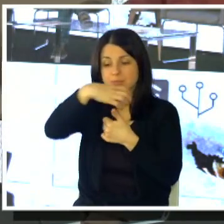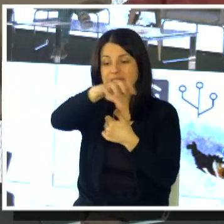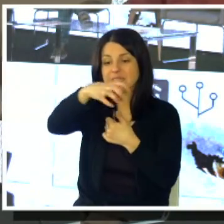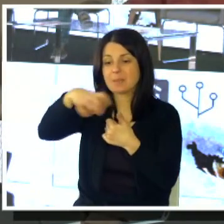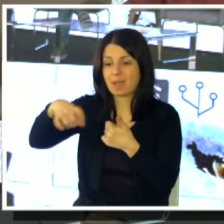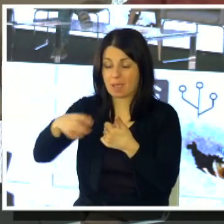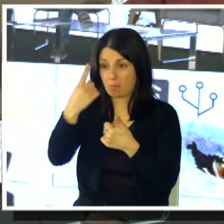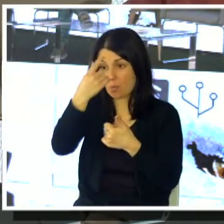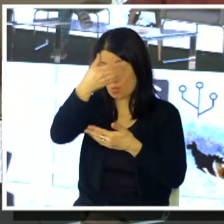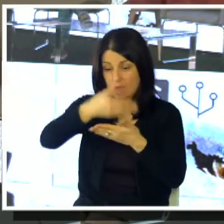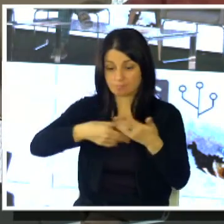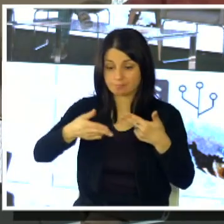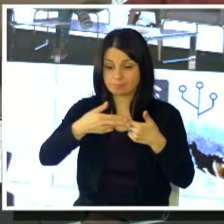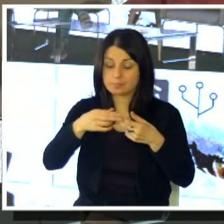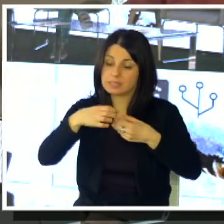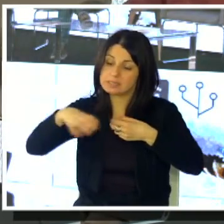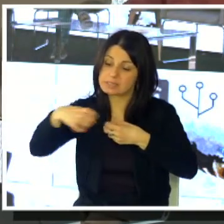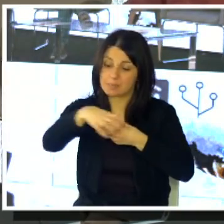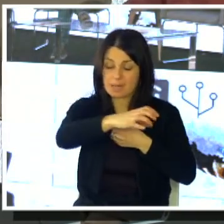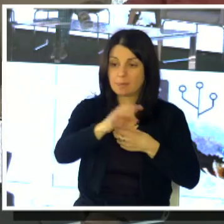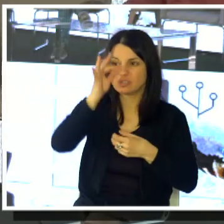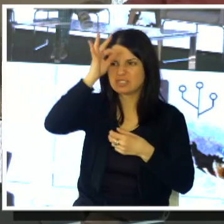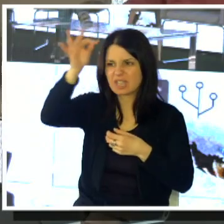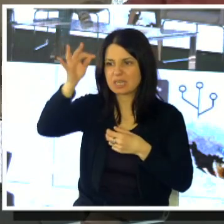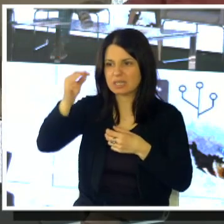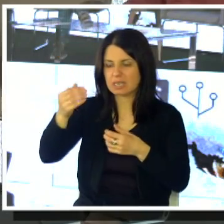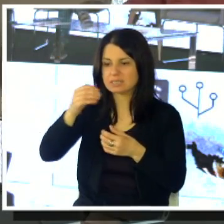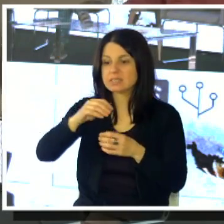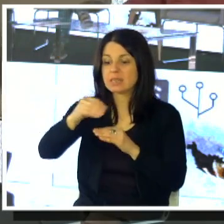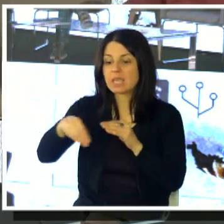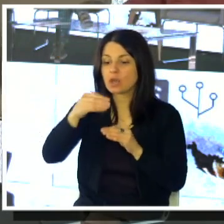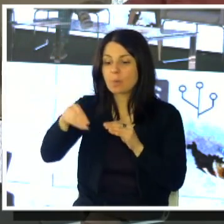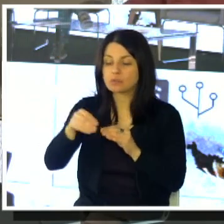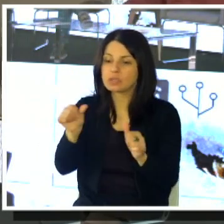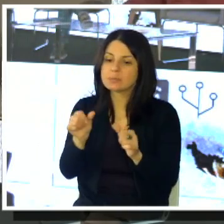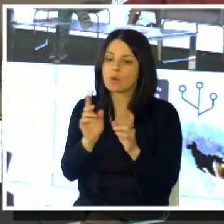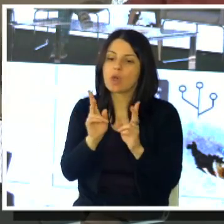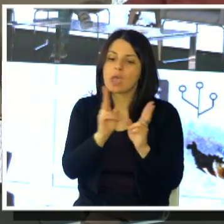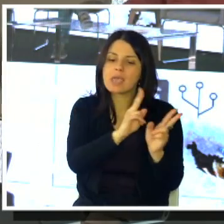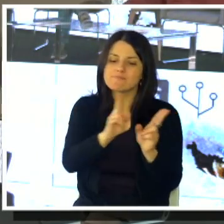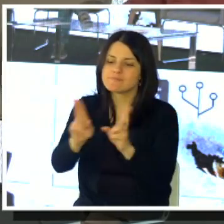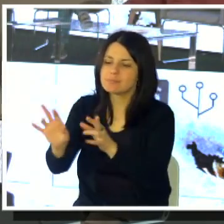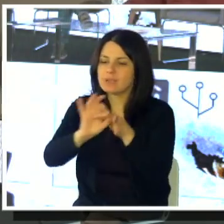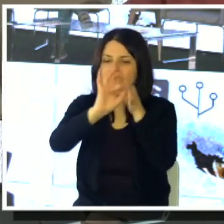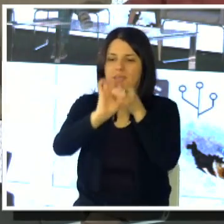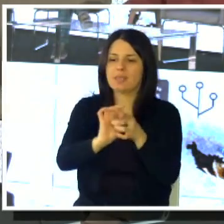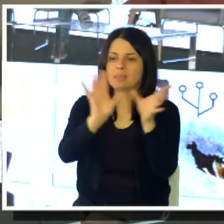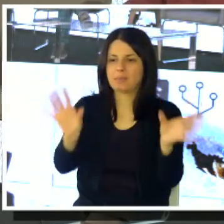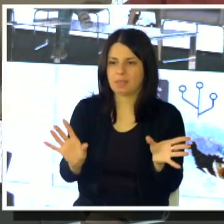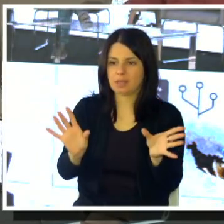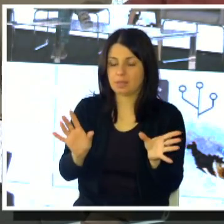esta página utilizando técnicas de composición de UI en componentes independientes.